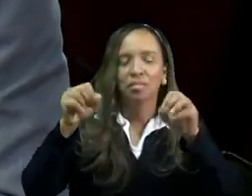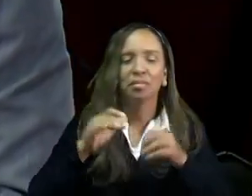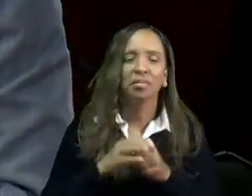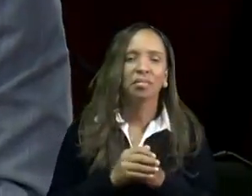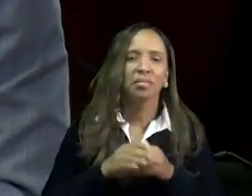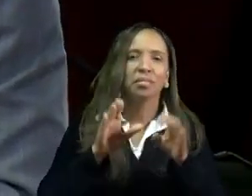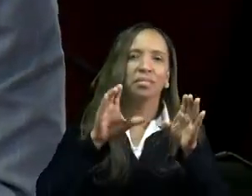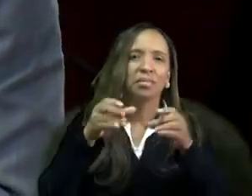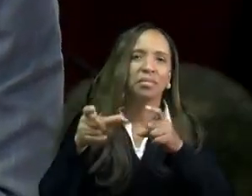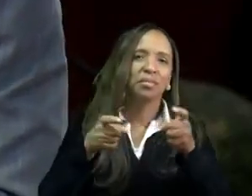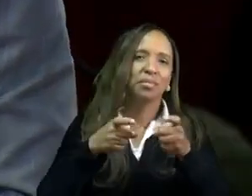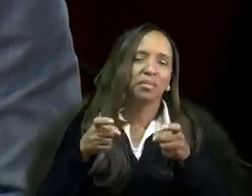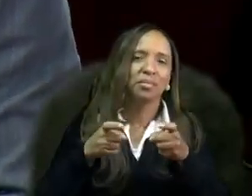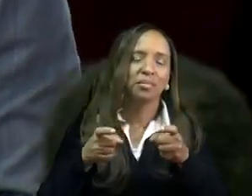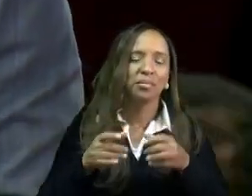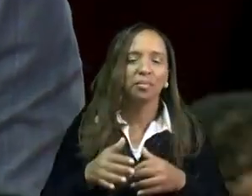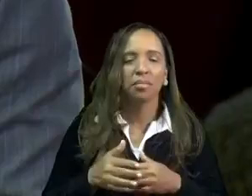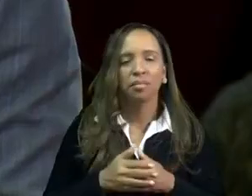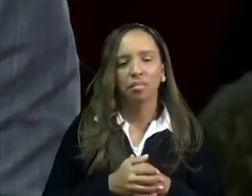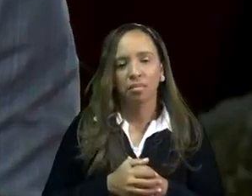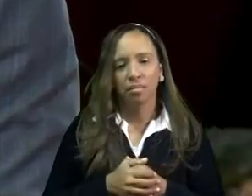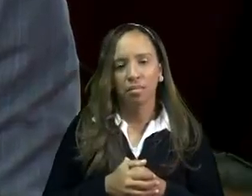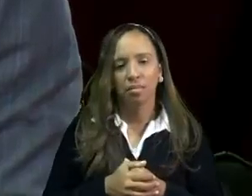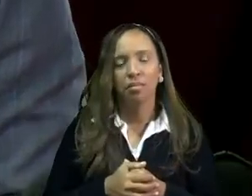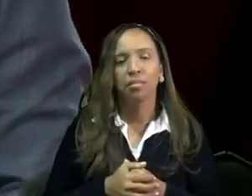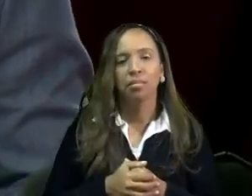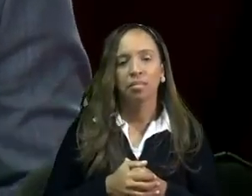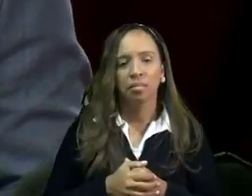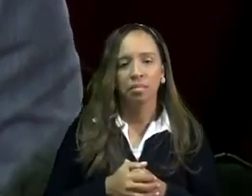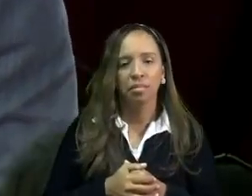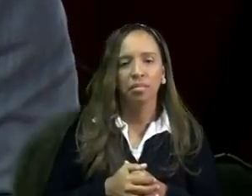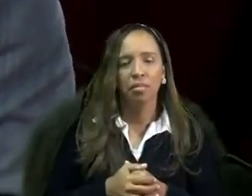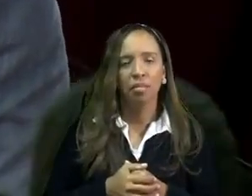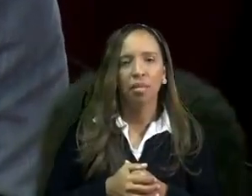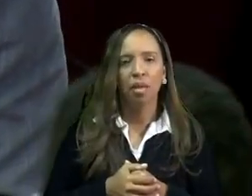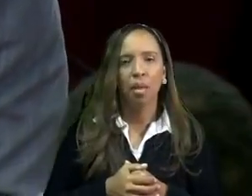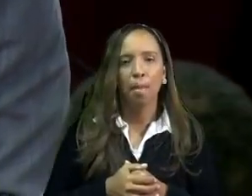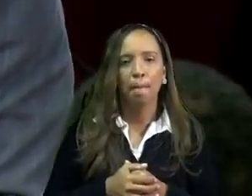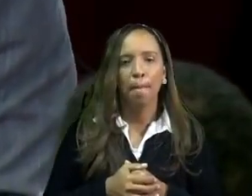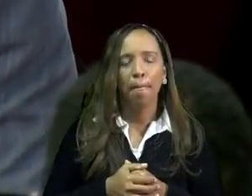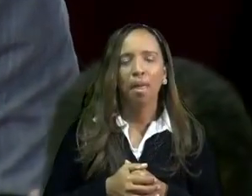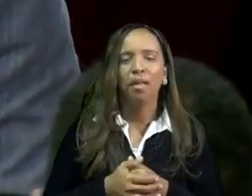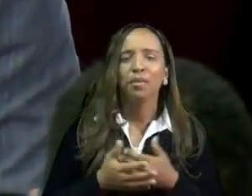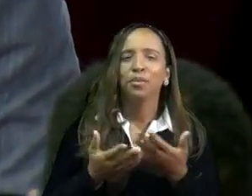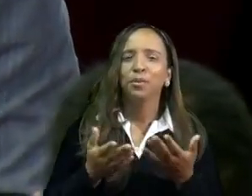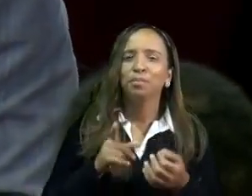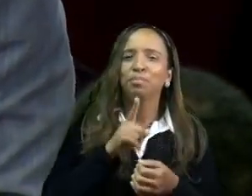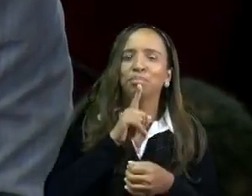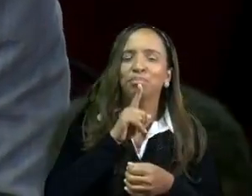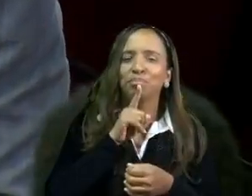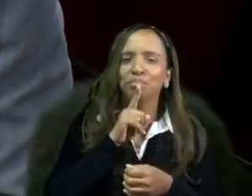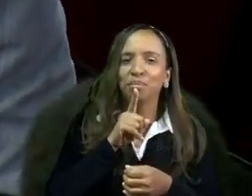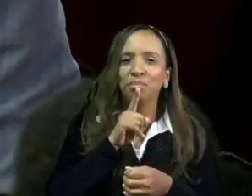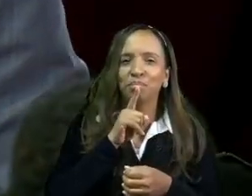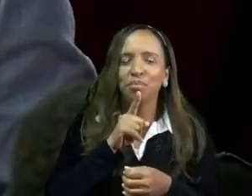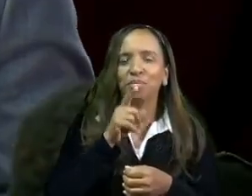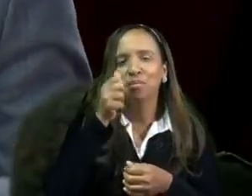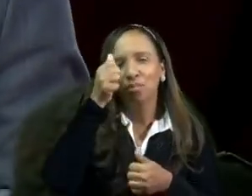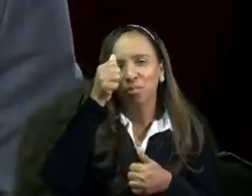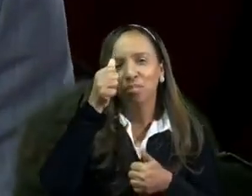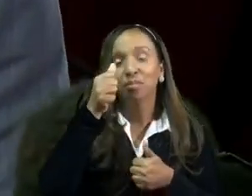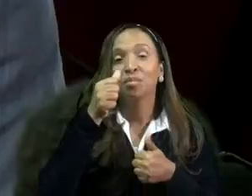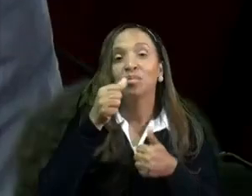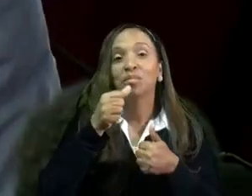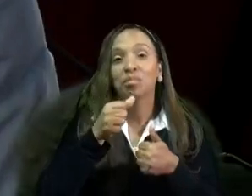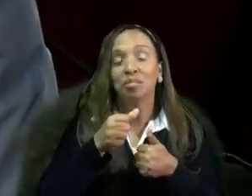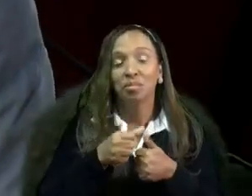oposición me hace recordar, como decía el compañero y el colega Gustavo Sánchez, aquellos tiempos donde nos